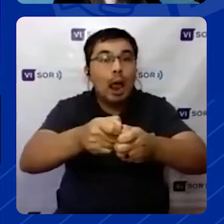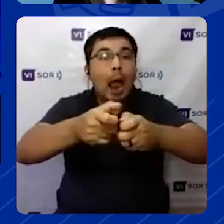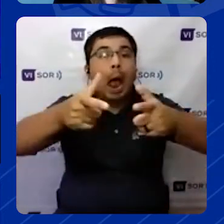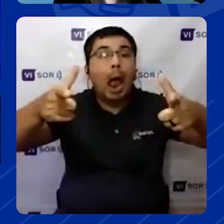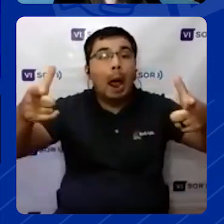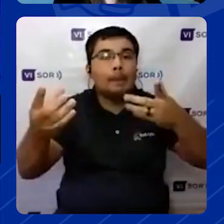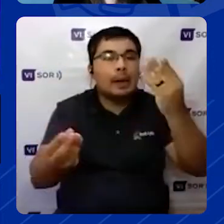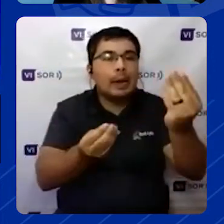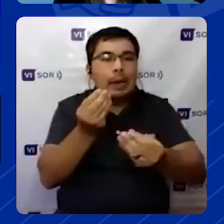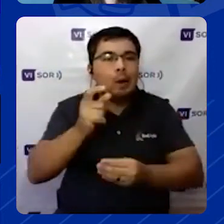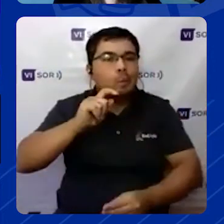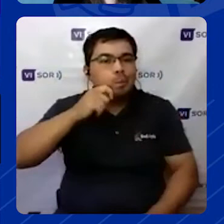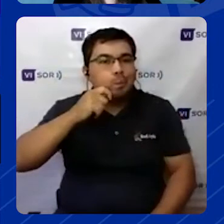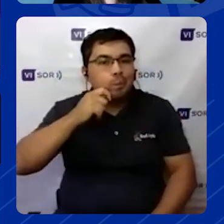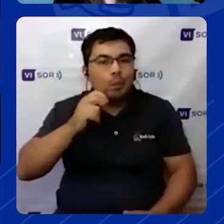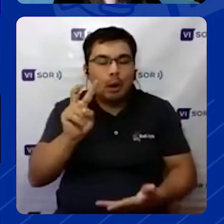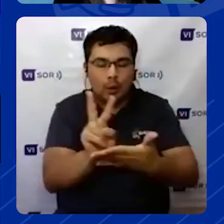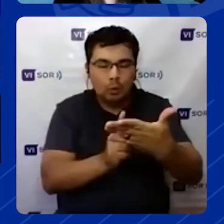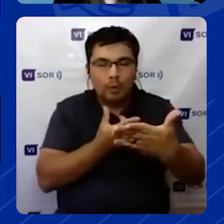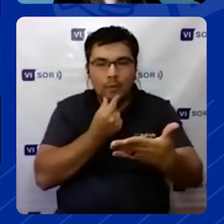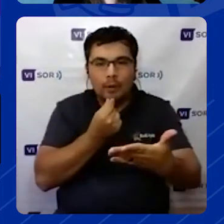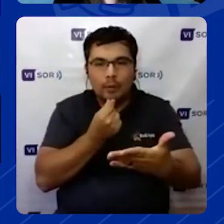fácil. No seamos